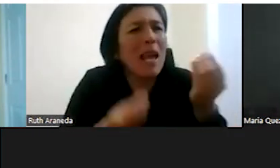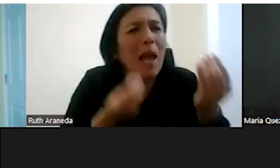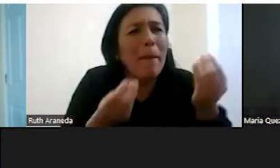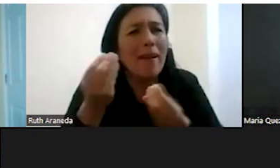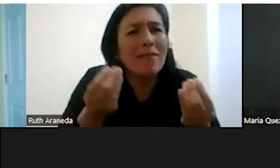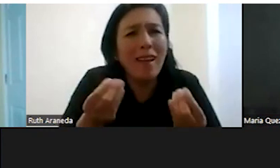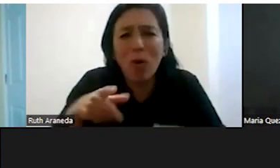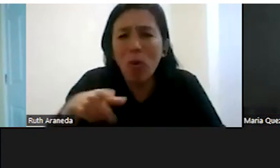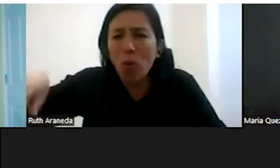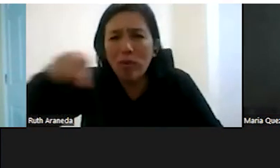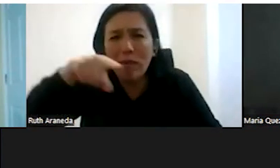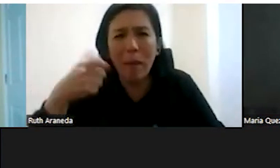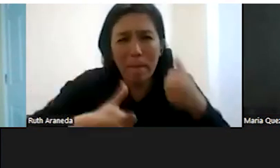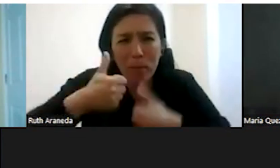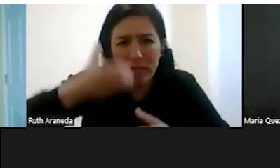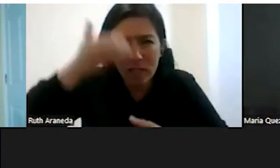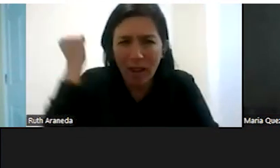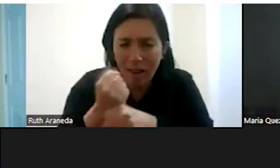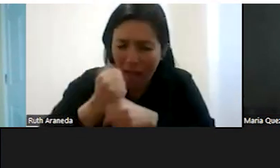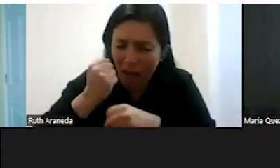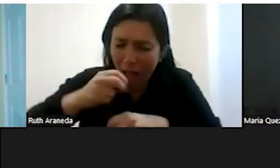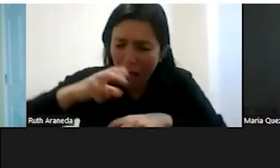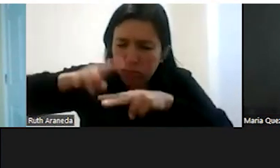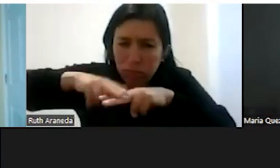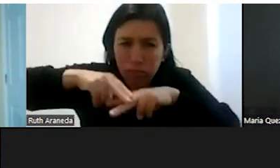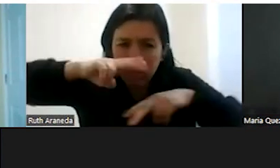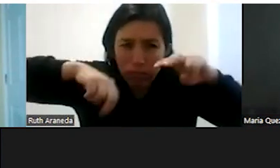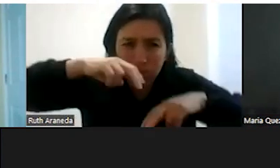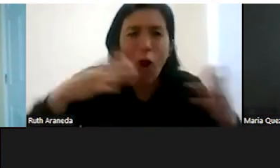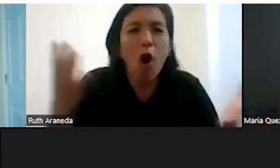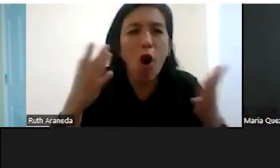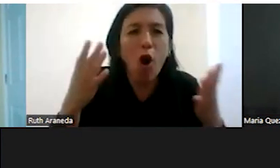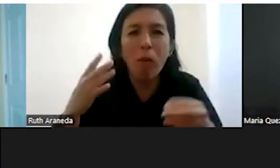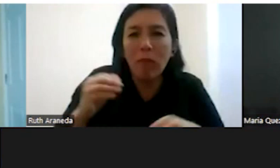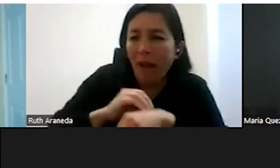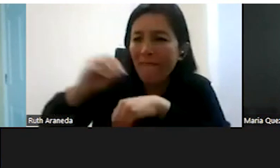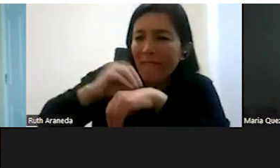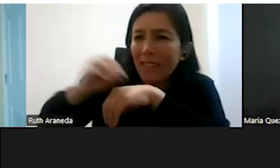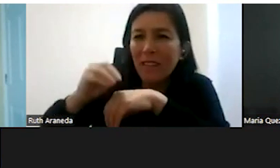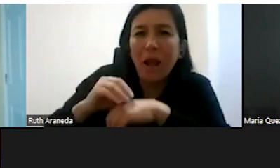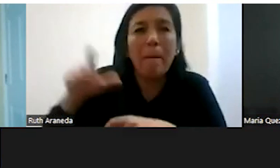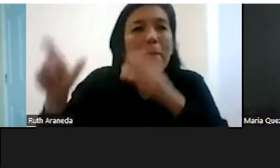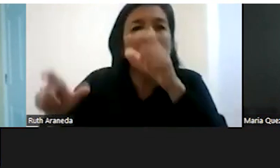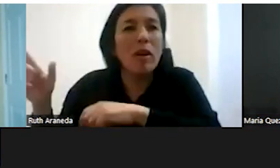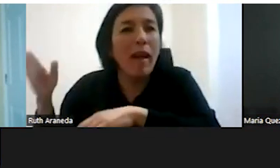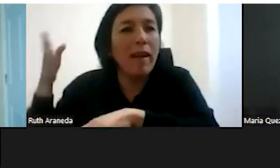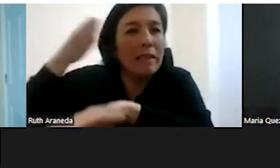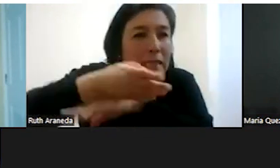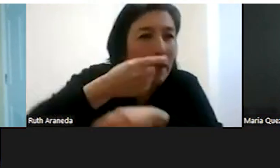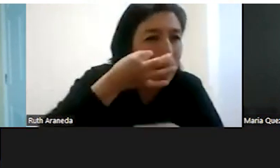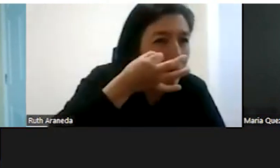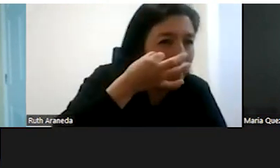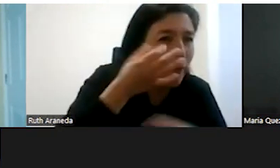tema, también pueda entender por qué David hace la pregunta. O sea, ¿cómo la gente de la comunidad podemos ir a mirar? Es que no es